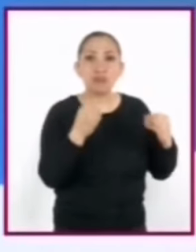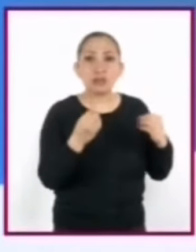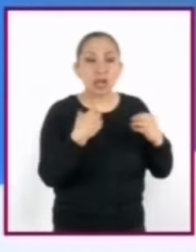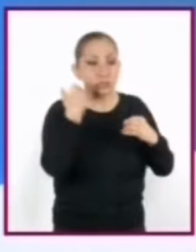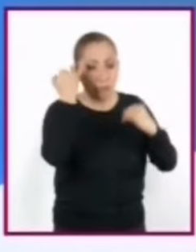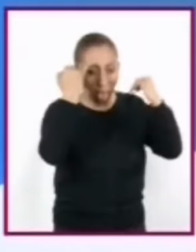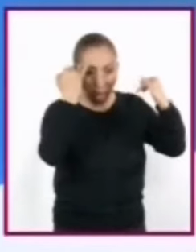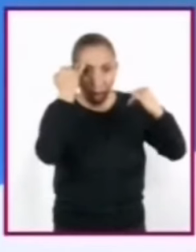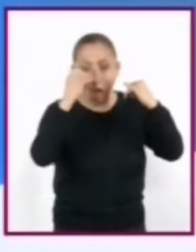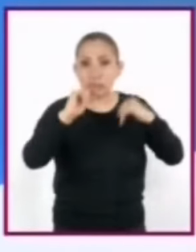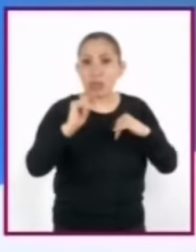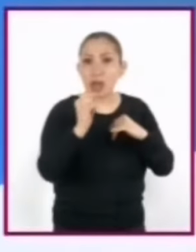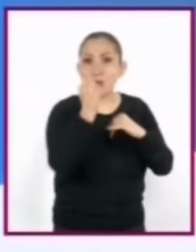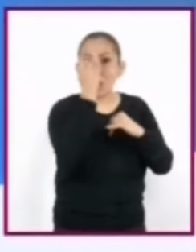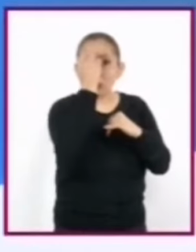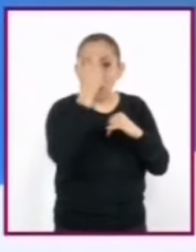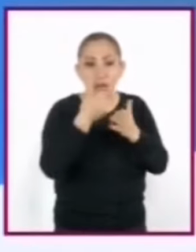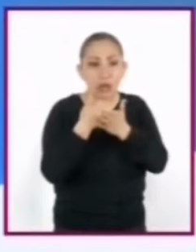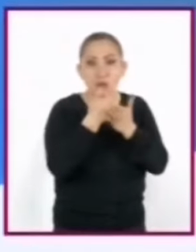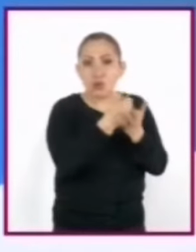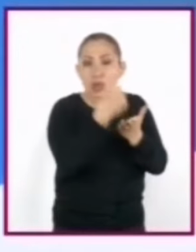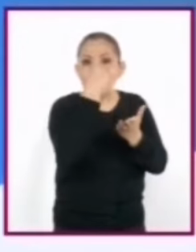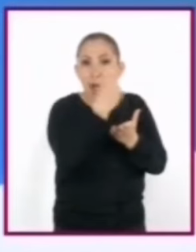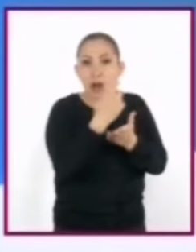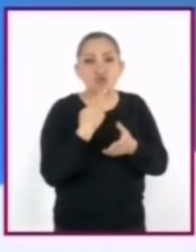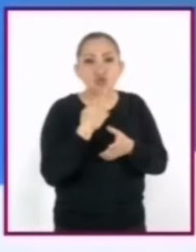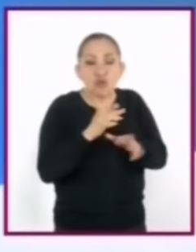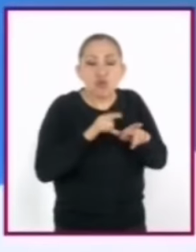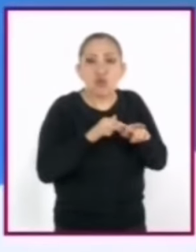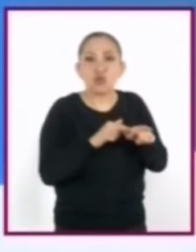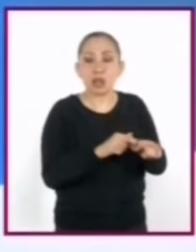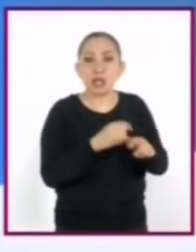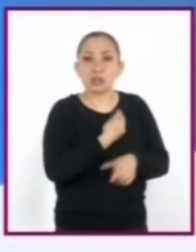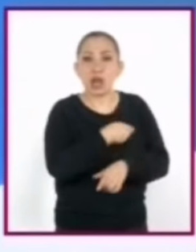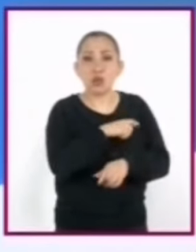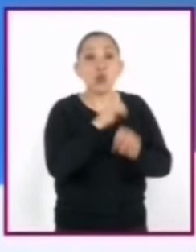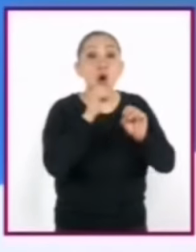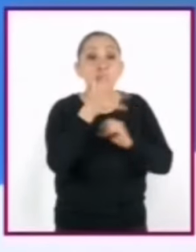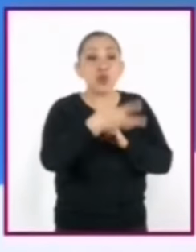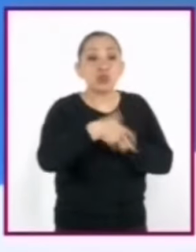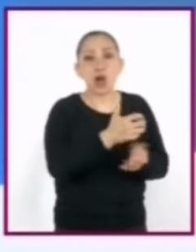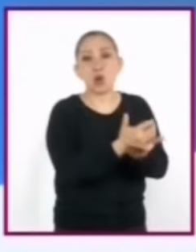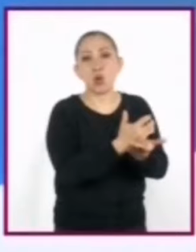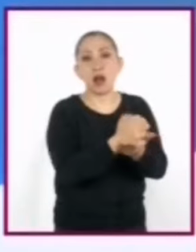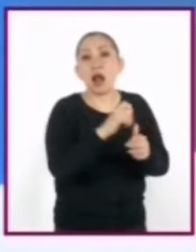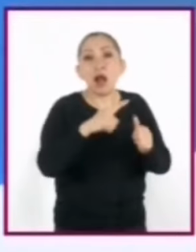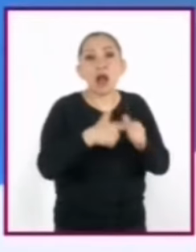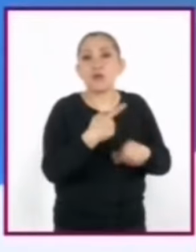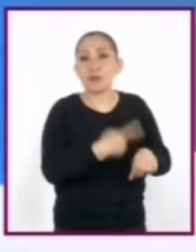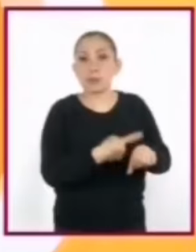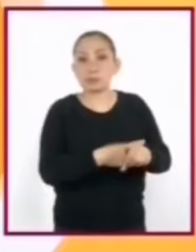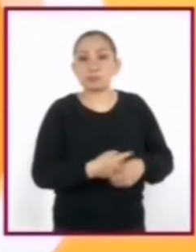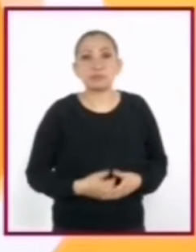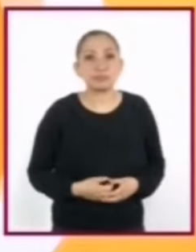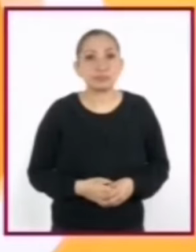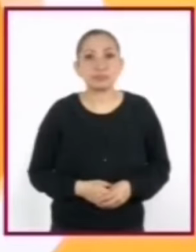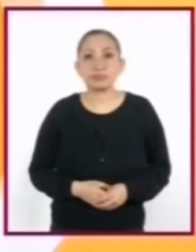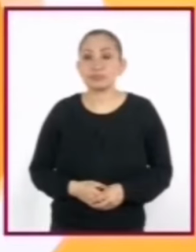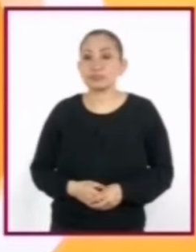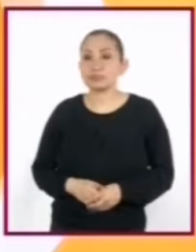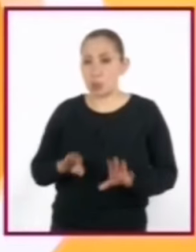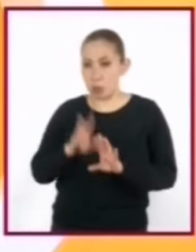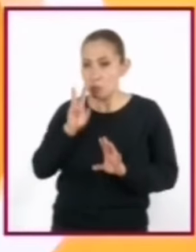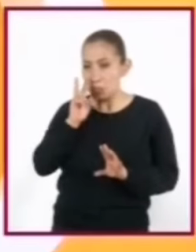de desarrollos tecnológicos que sirven para preservar la salud o para buscar la cura de algún padecimiento.